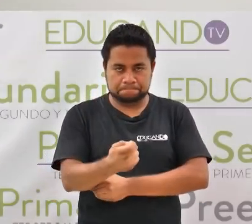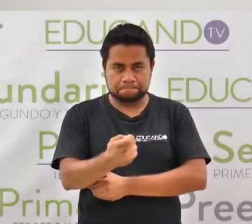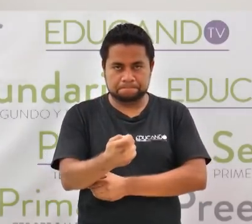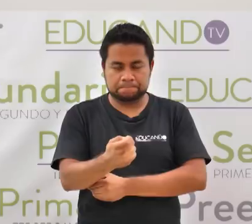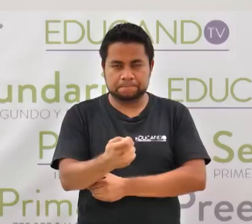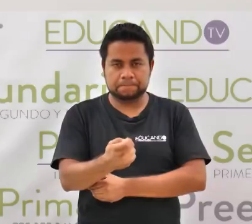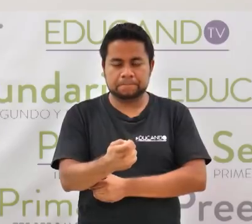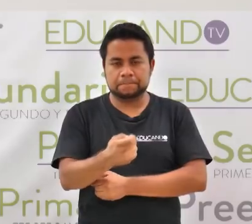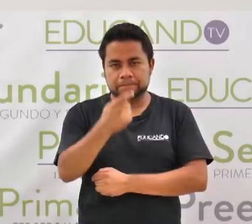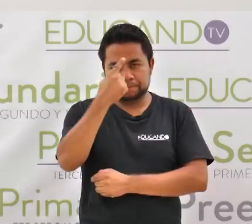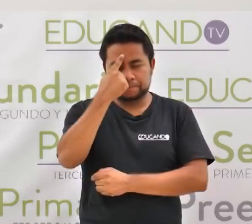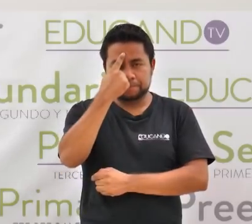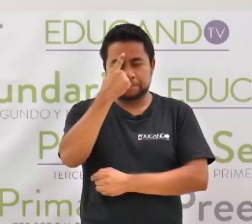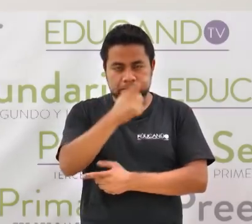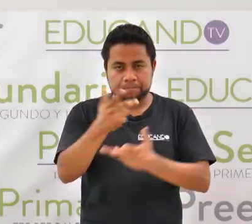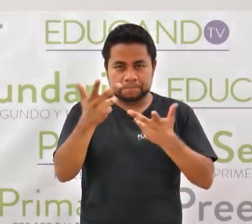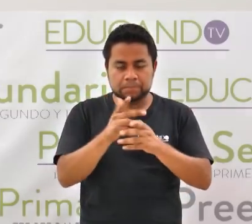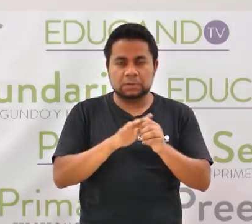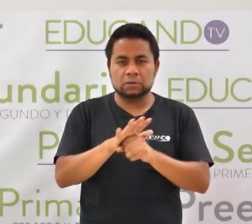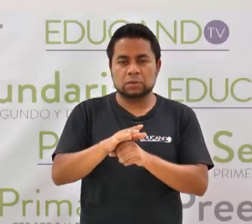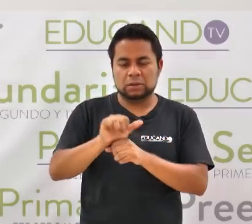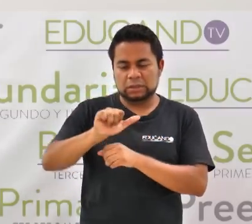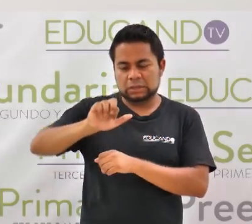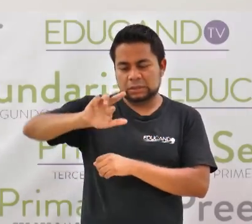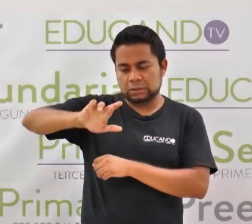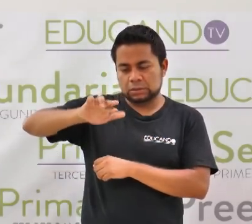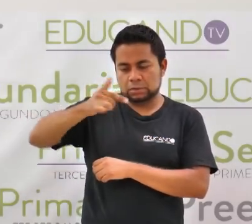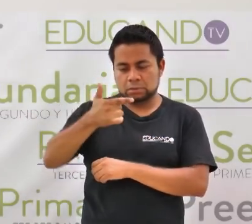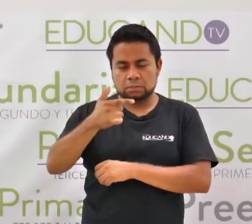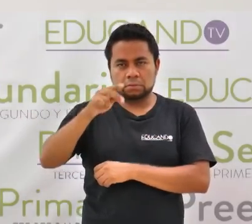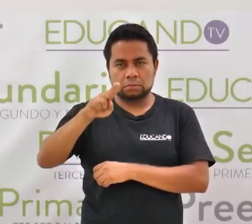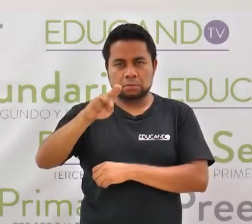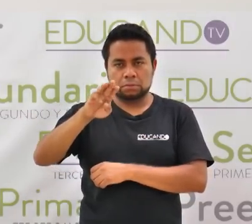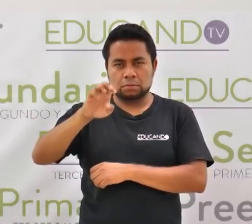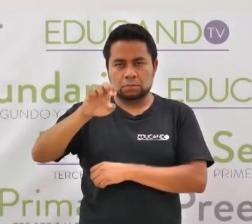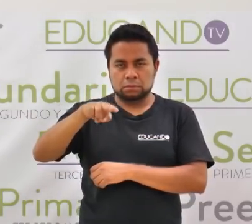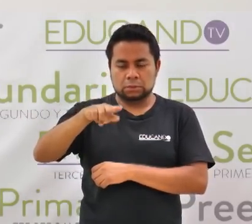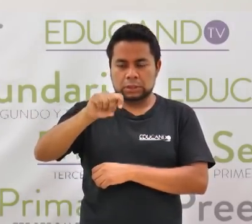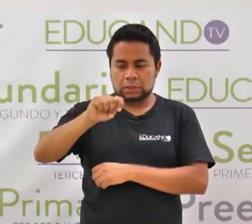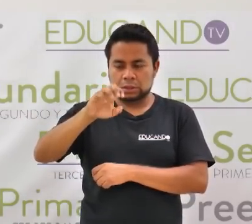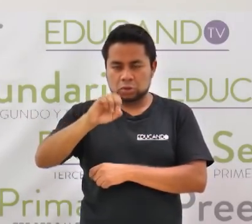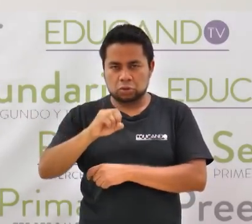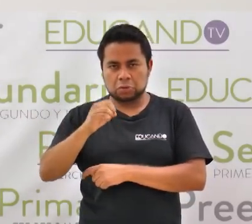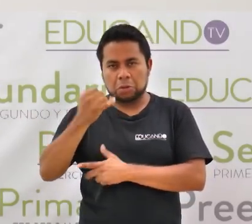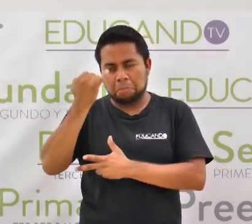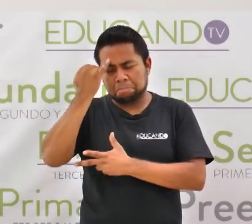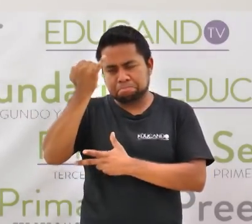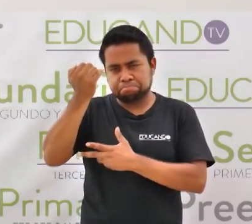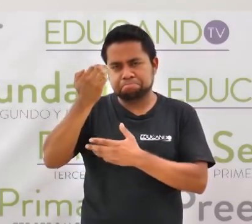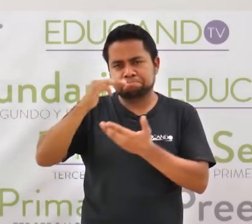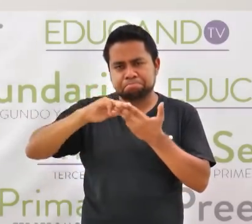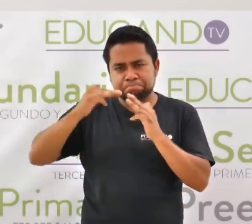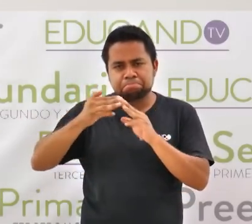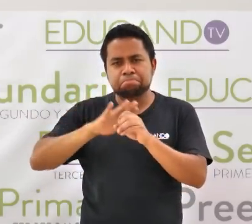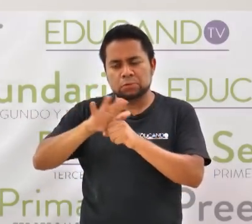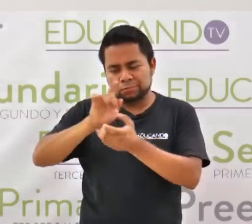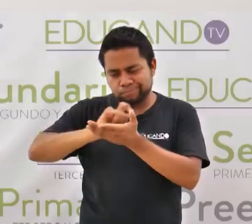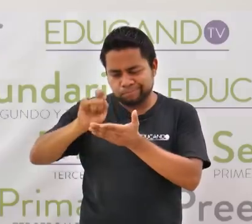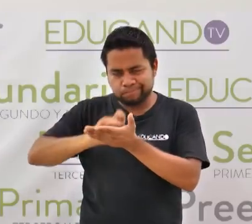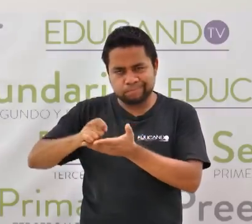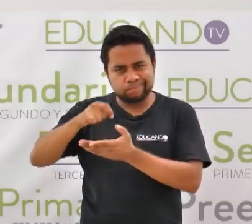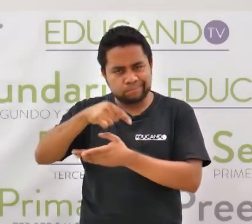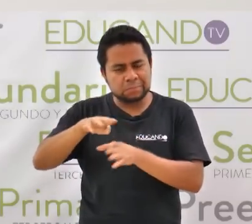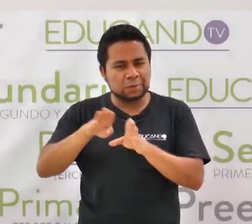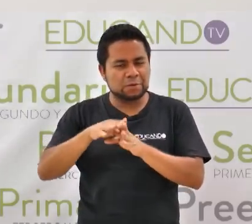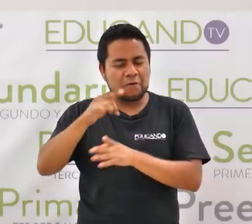que es elaborar un argumento. Bueno, aquí en este momento ya